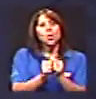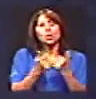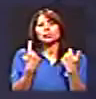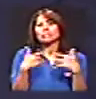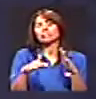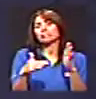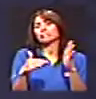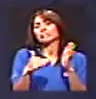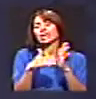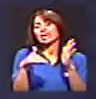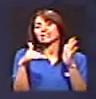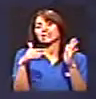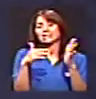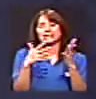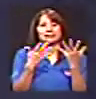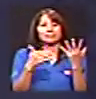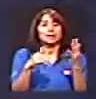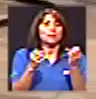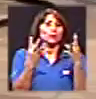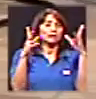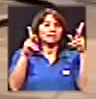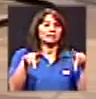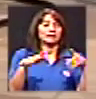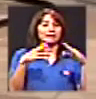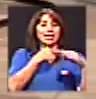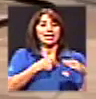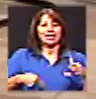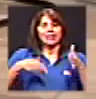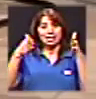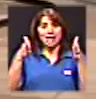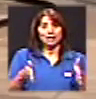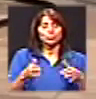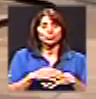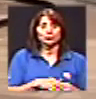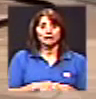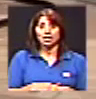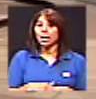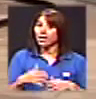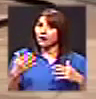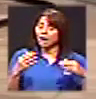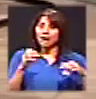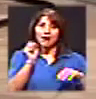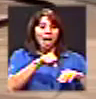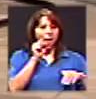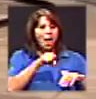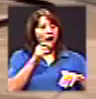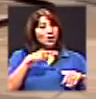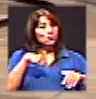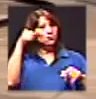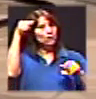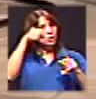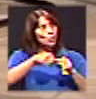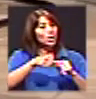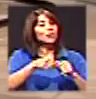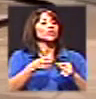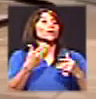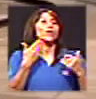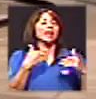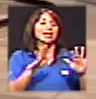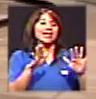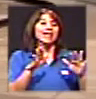miles. Claro, y además de heredianos. Era un distrito antes, pero ahora es el último